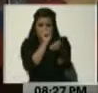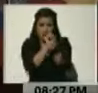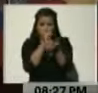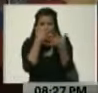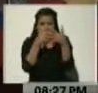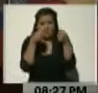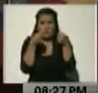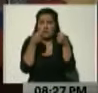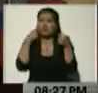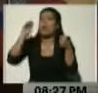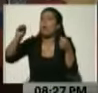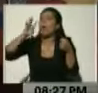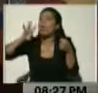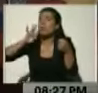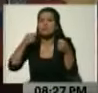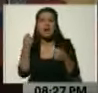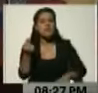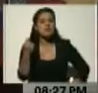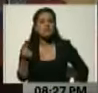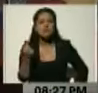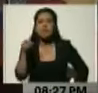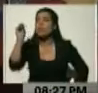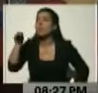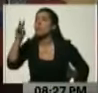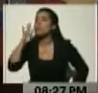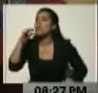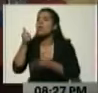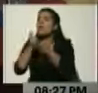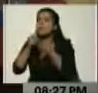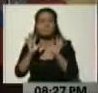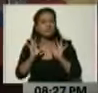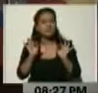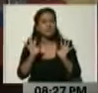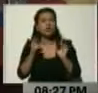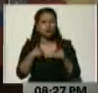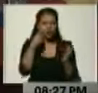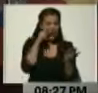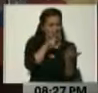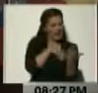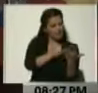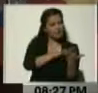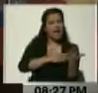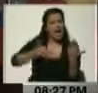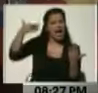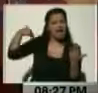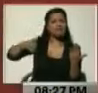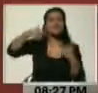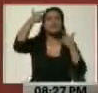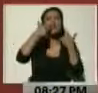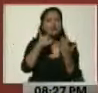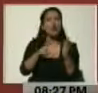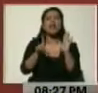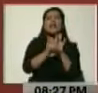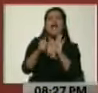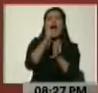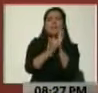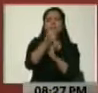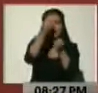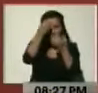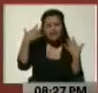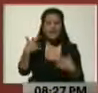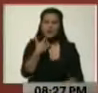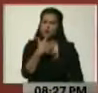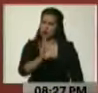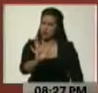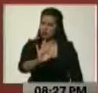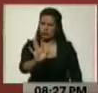A nadie le chillamos. No, es más, yo lo leí en estos días. El presidente, cuando hablaron de amnistía, él dijo, no, amnistía no. Pues